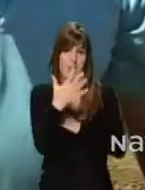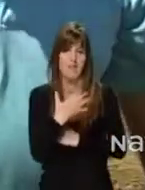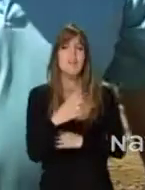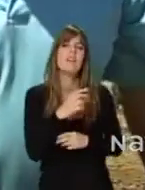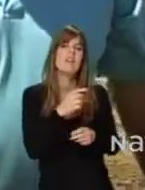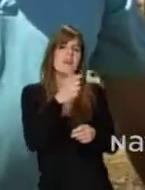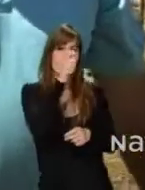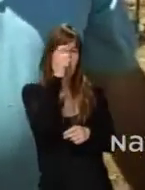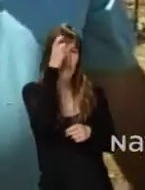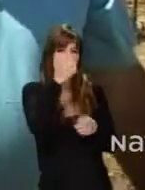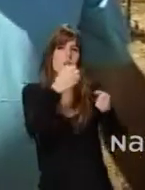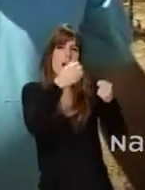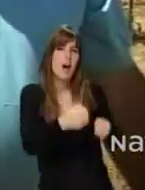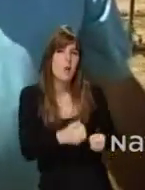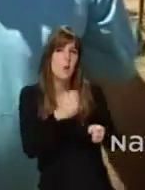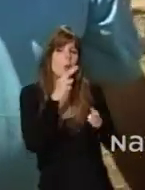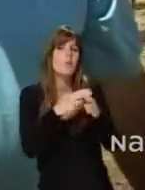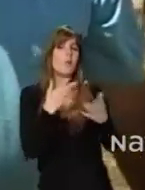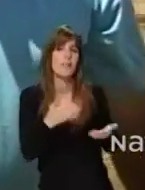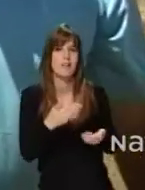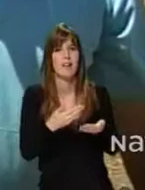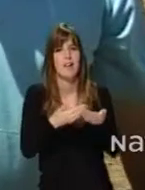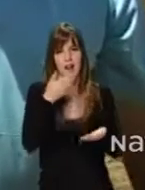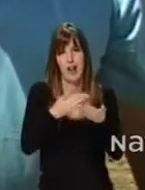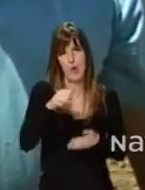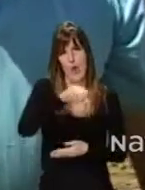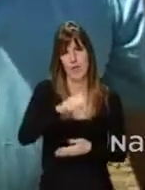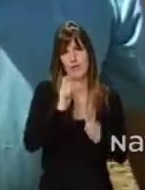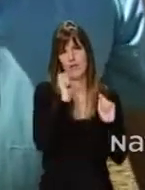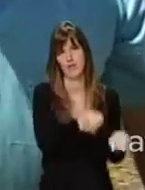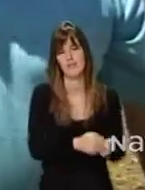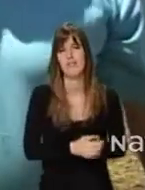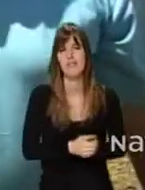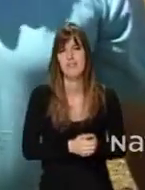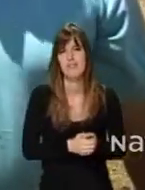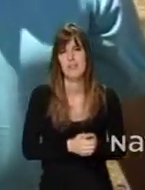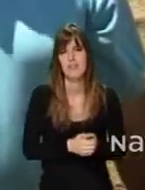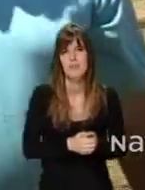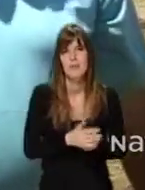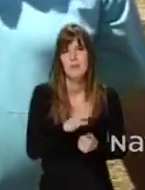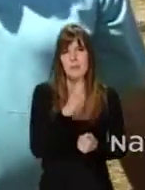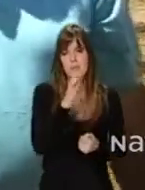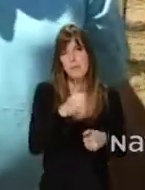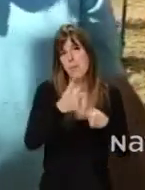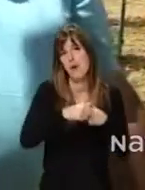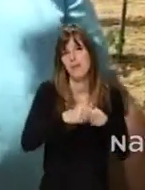les llamáis? Caldo aceites. ¿Caldo aceites? Caldo aceites. ¿Por qué? Pues porque a lo mejor no les llegaba para patatas.